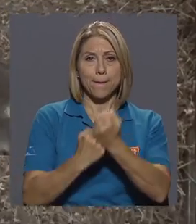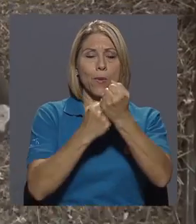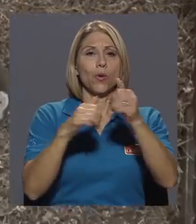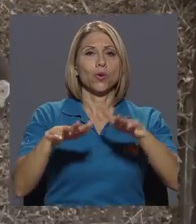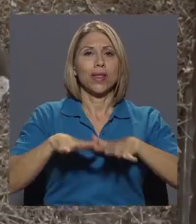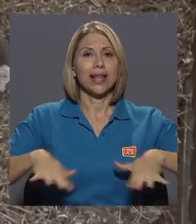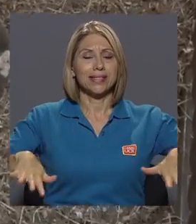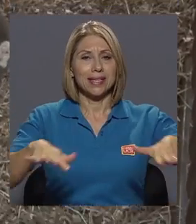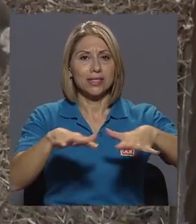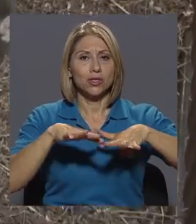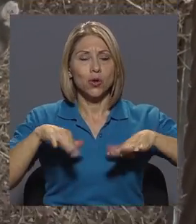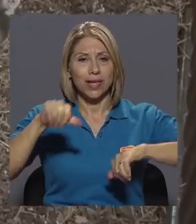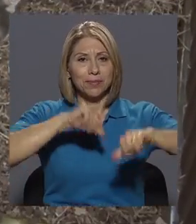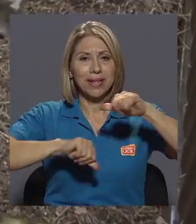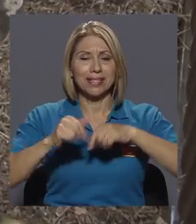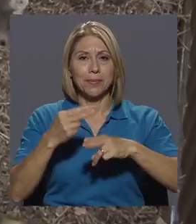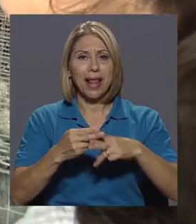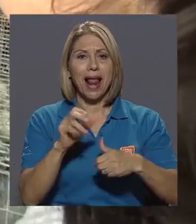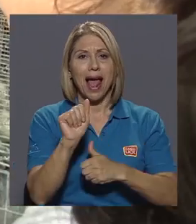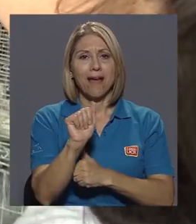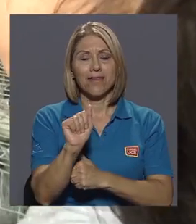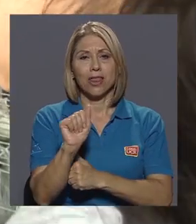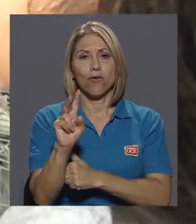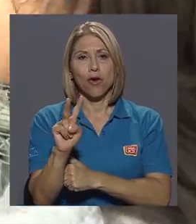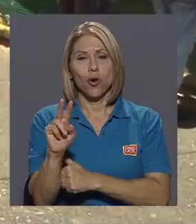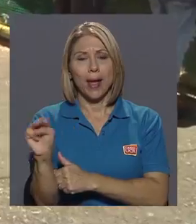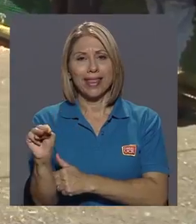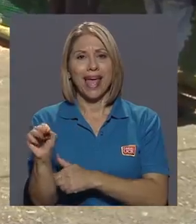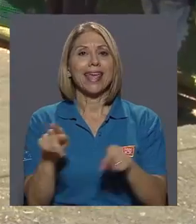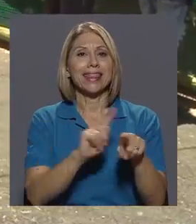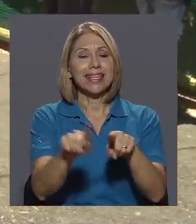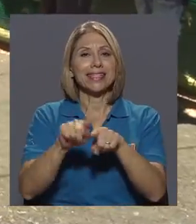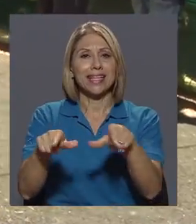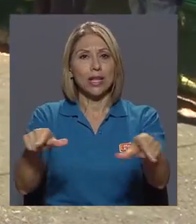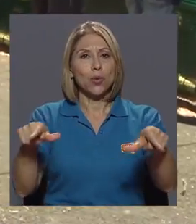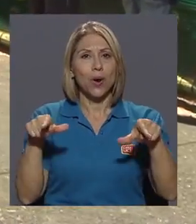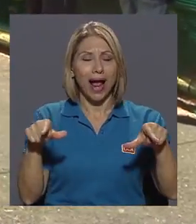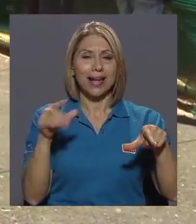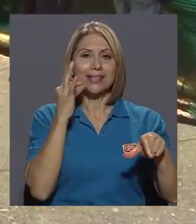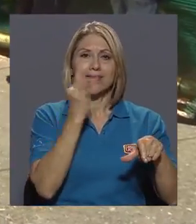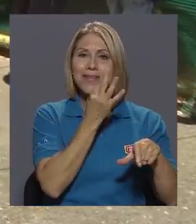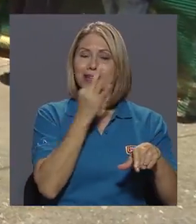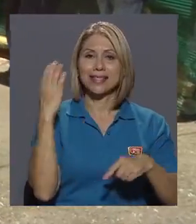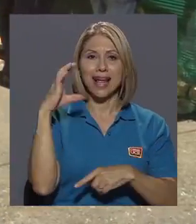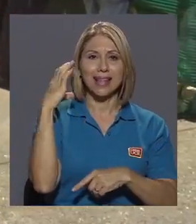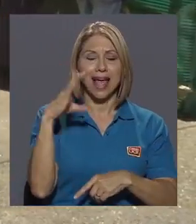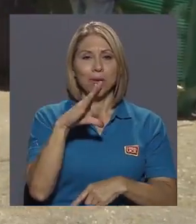Estación Experimental Alfredo Bolio Mata y de las distintas fincas de las zonas de Cartago y Alajuela.